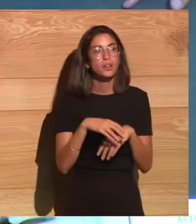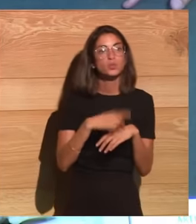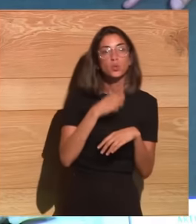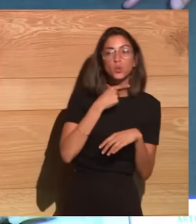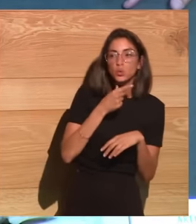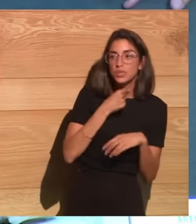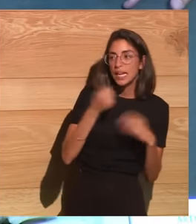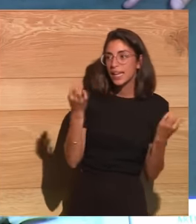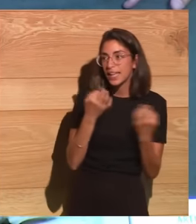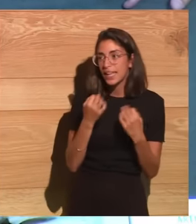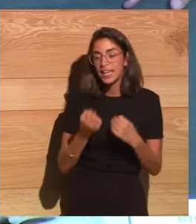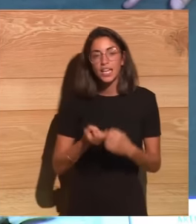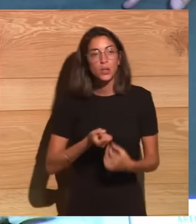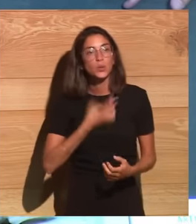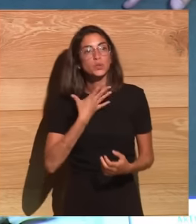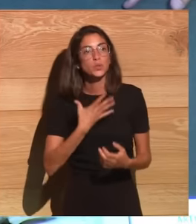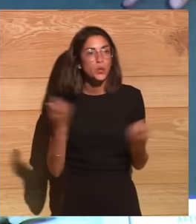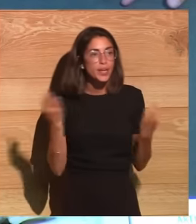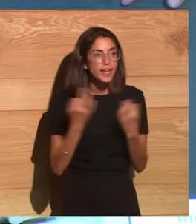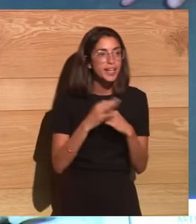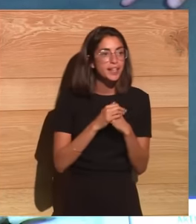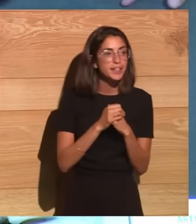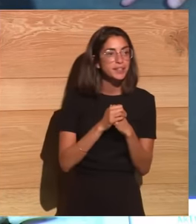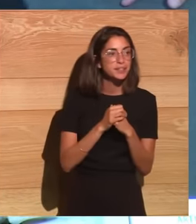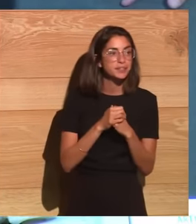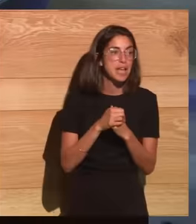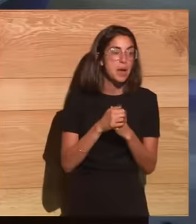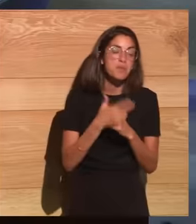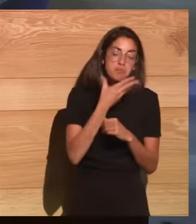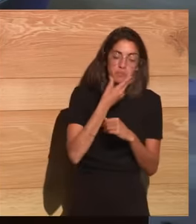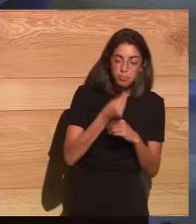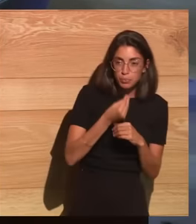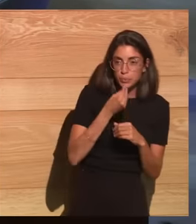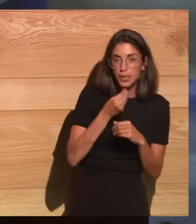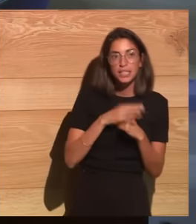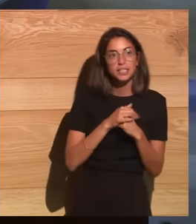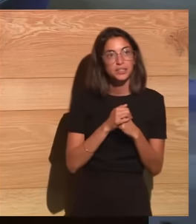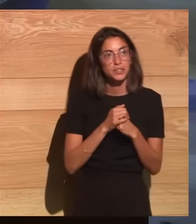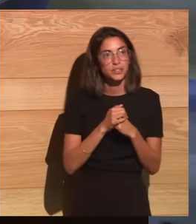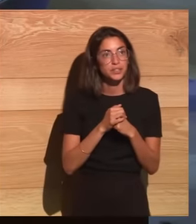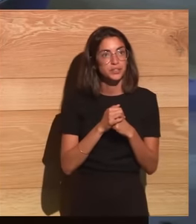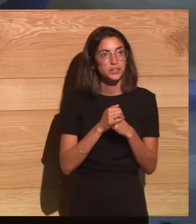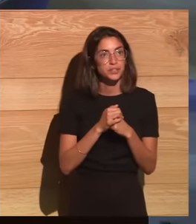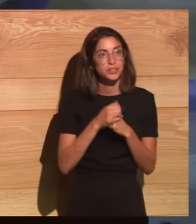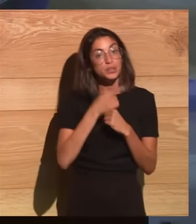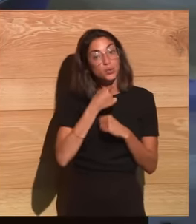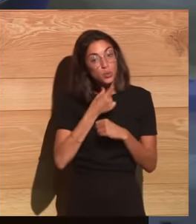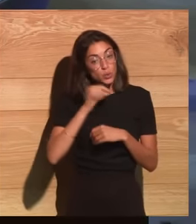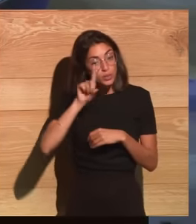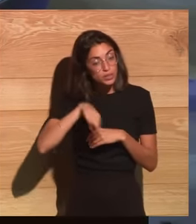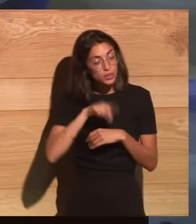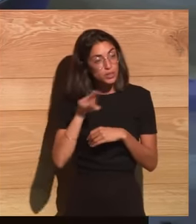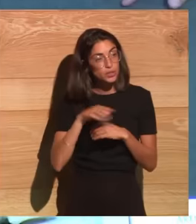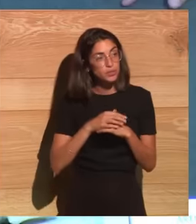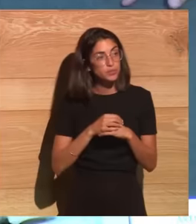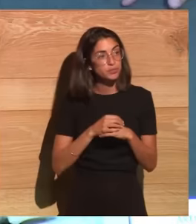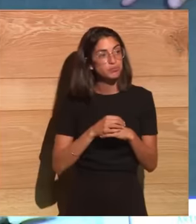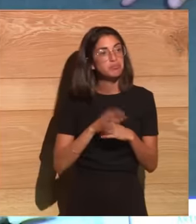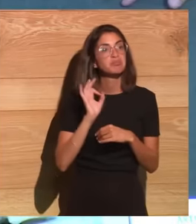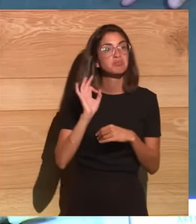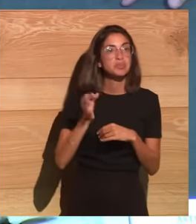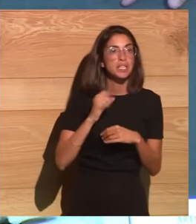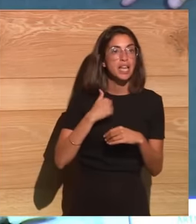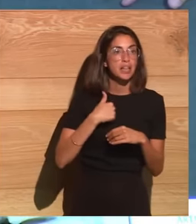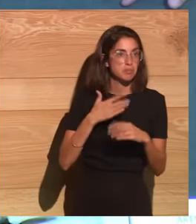puede hacer ilusión, pues. Bueno, pues no puede ser más bonito. ¿Lo tenías? Pues mira, ¿sabéis lo que os digo? Es verdad que